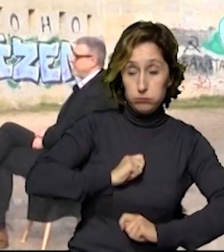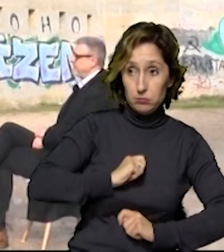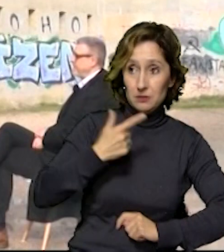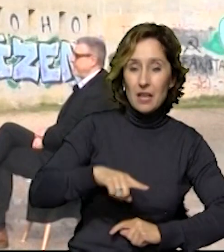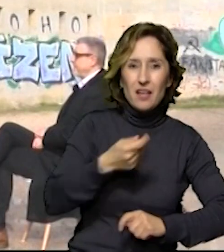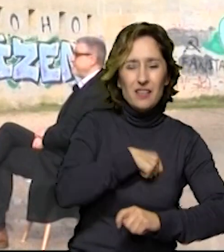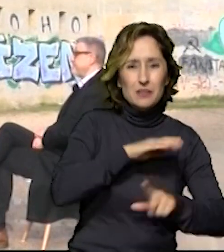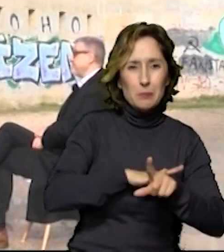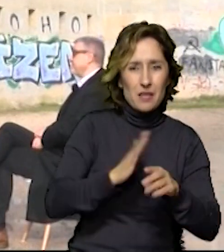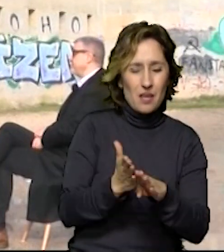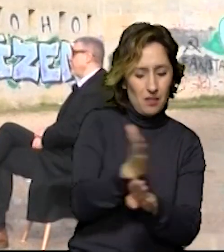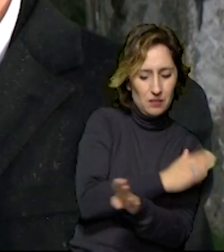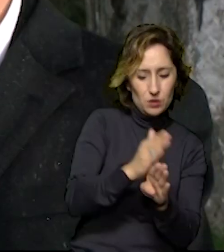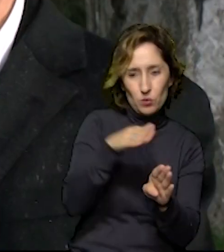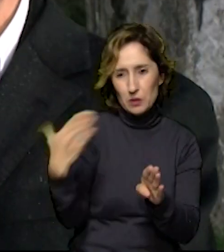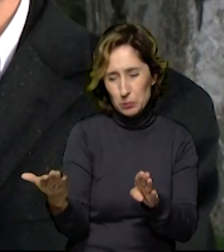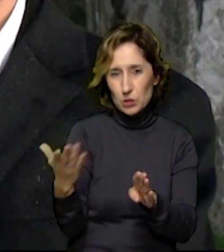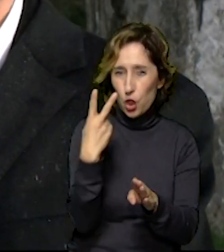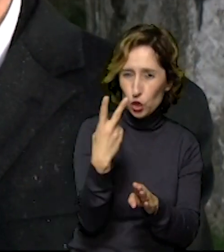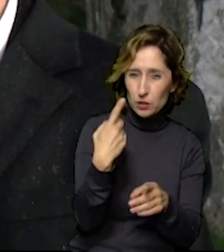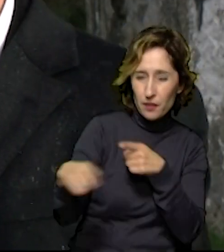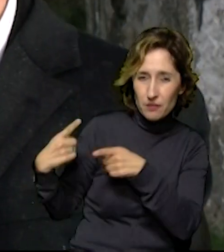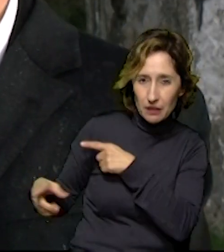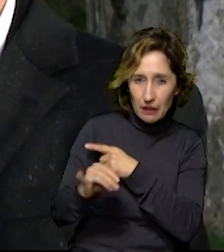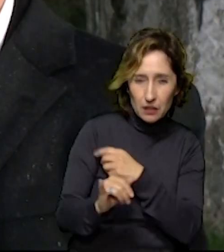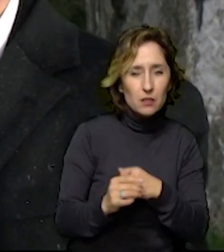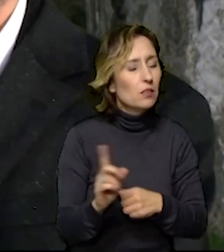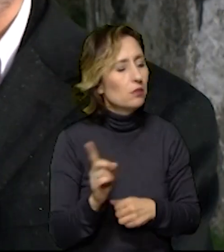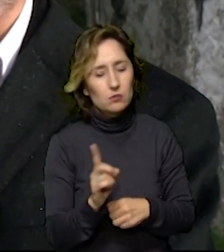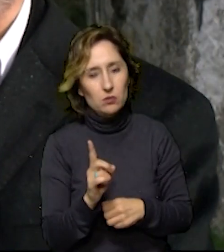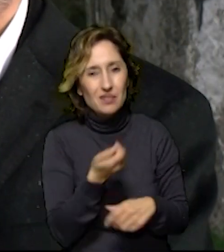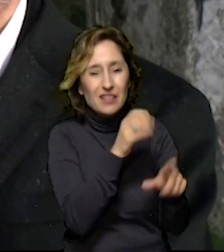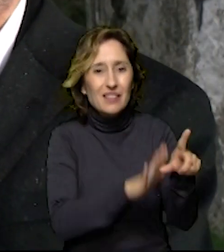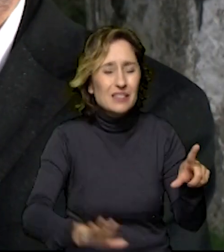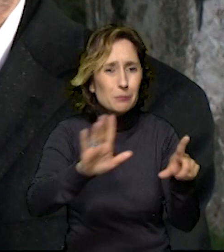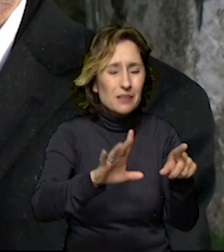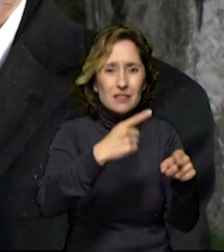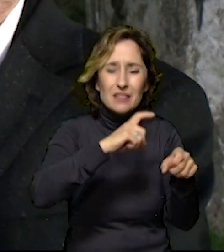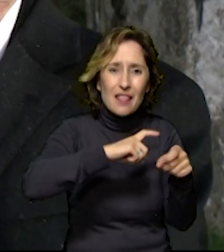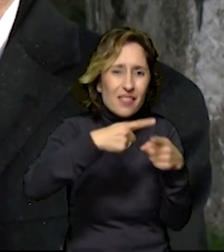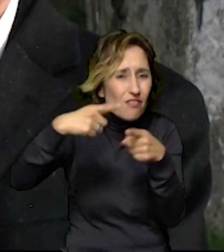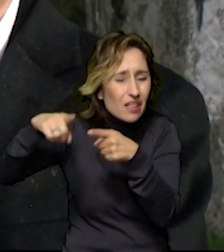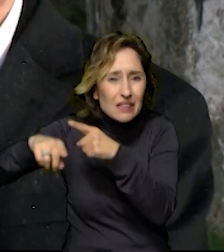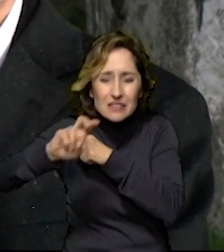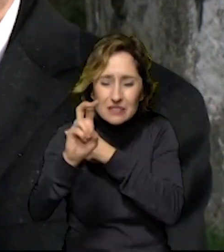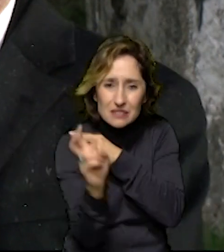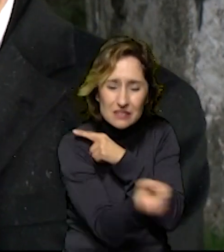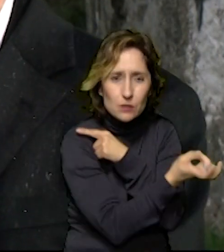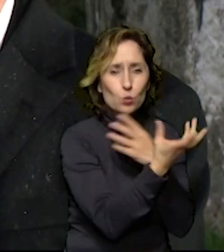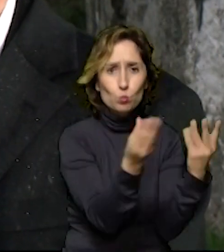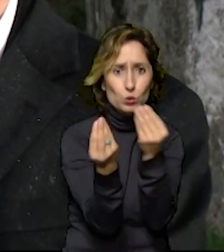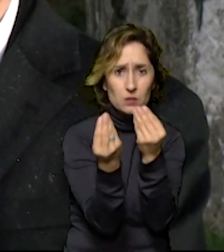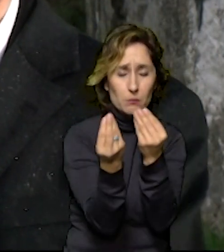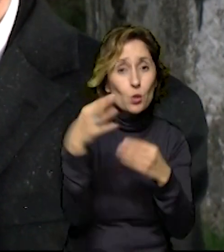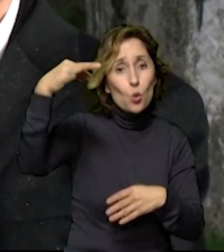Españas? No hay dos Españas, es que hay muchas Españas y hay una España, pero que es